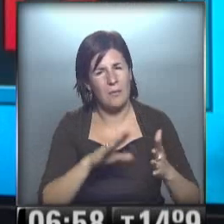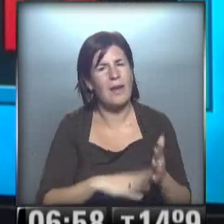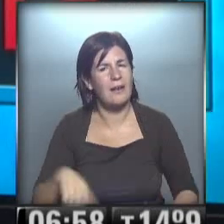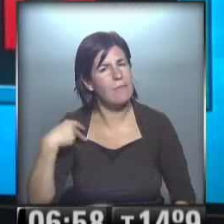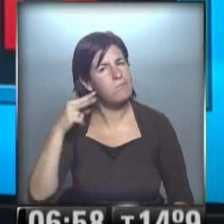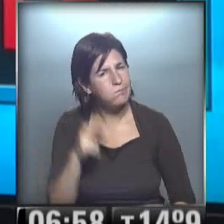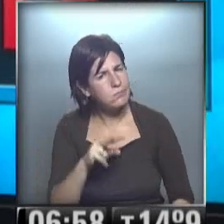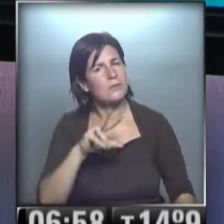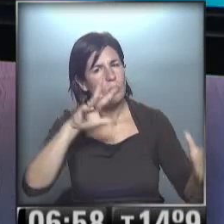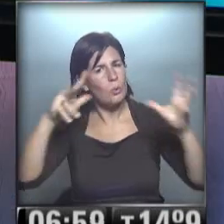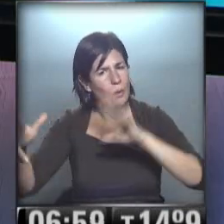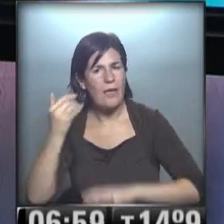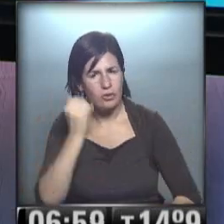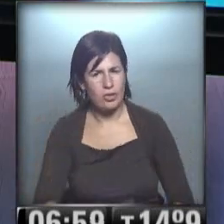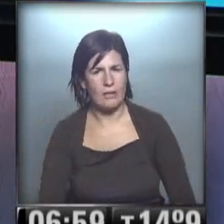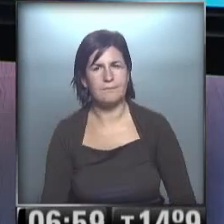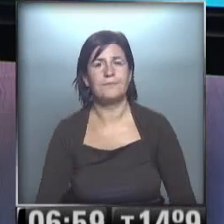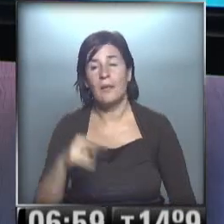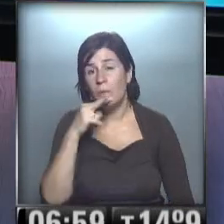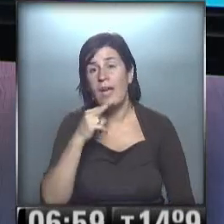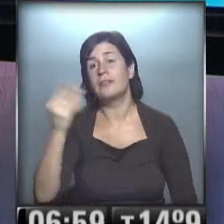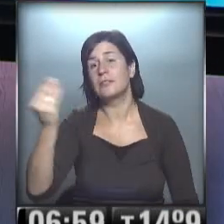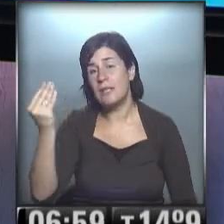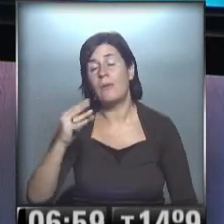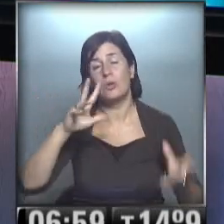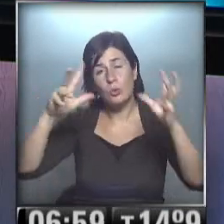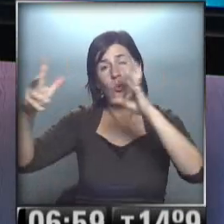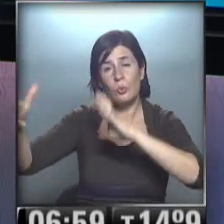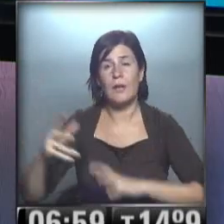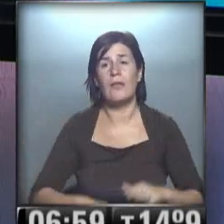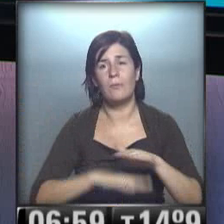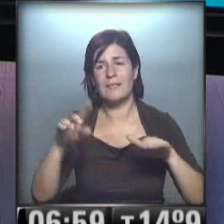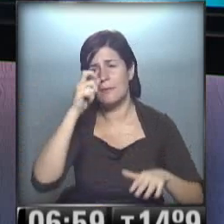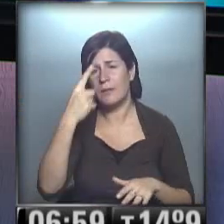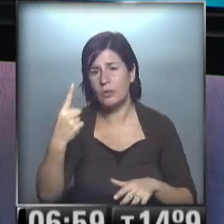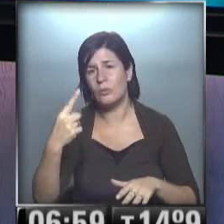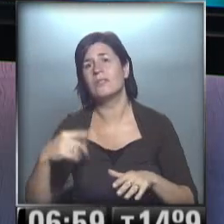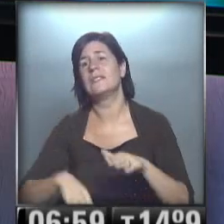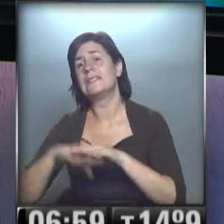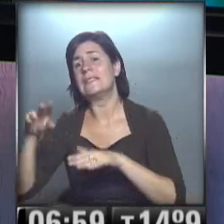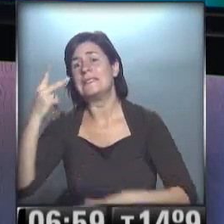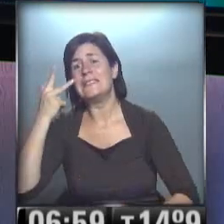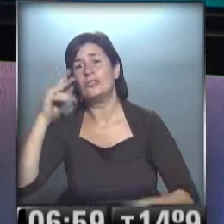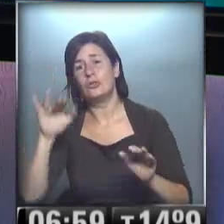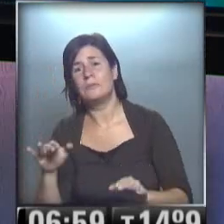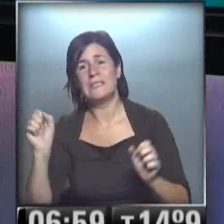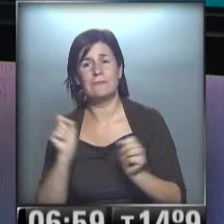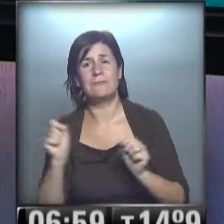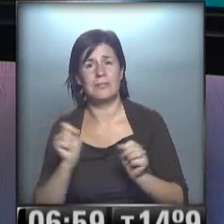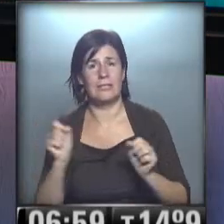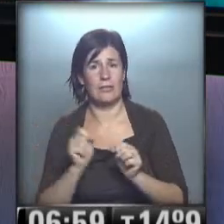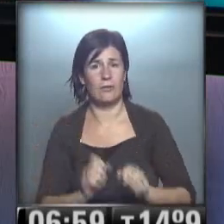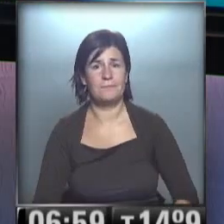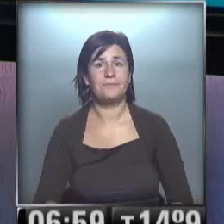Algo puede dar unas gotas. Viernes, sábado, algo de nubosidad, 21, 18, desciende un poquito la temperatura el sábado.